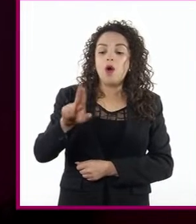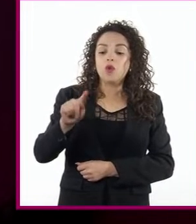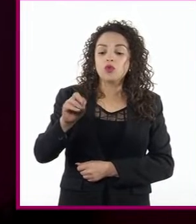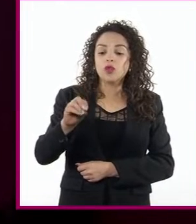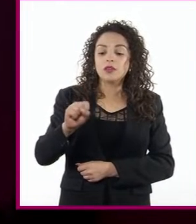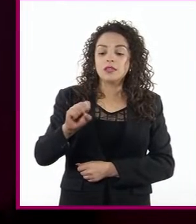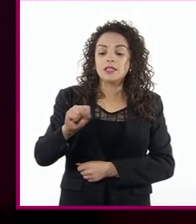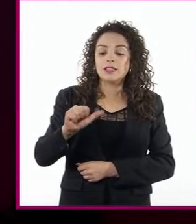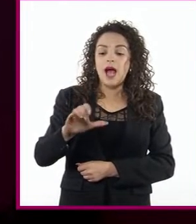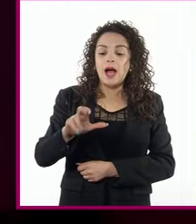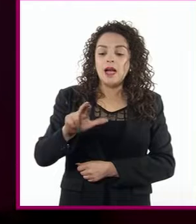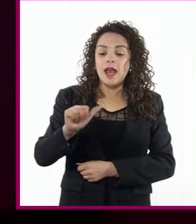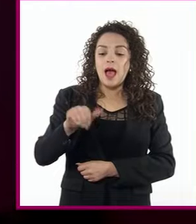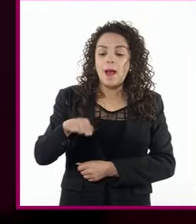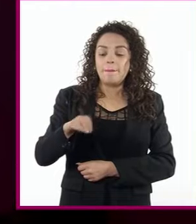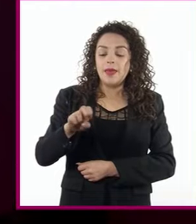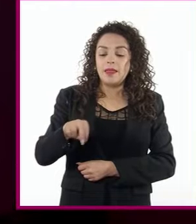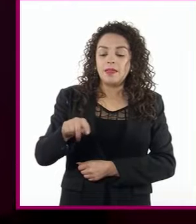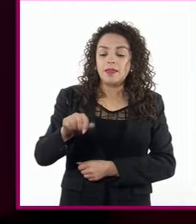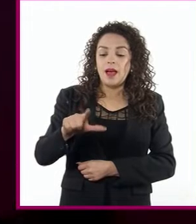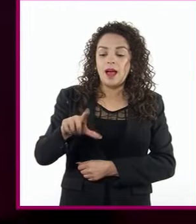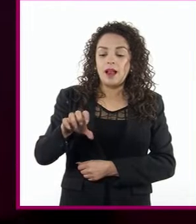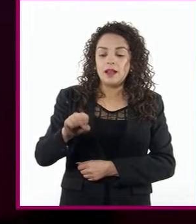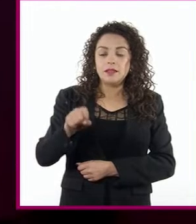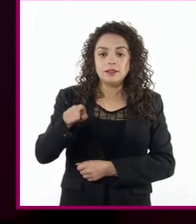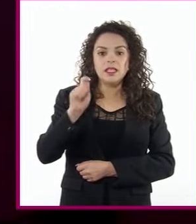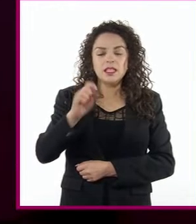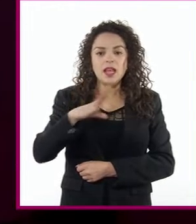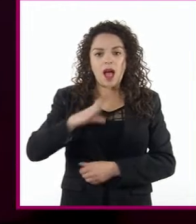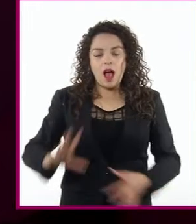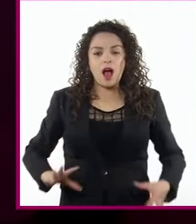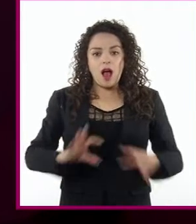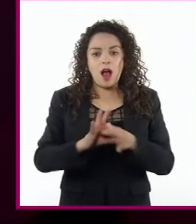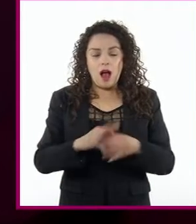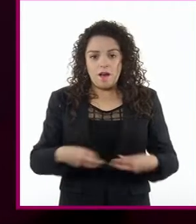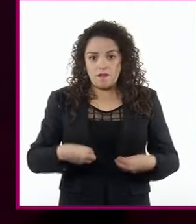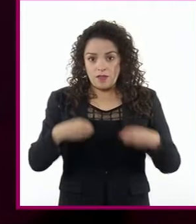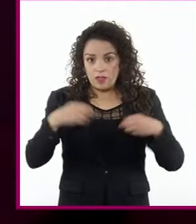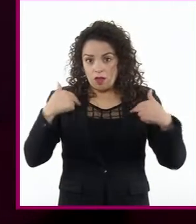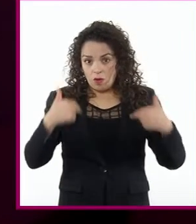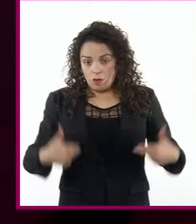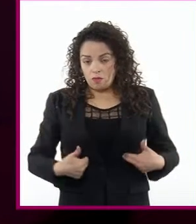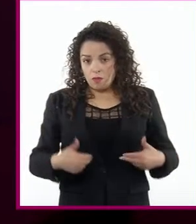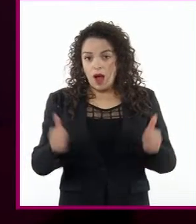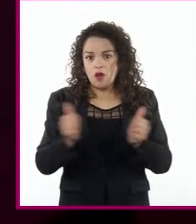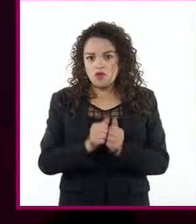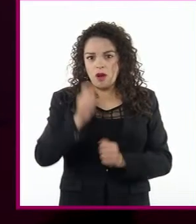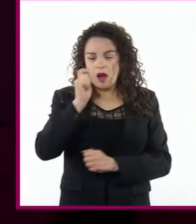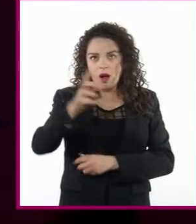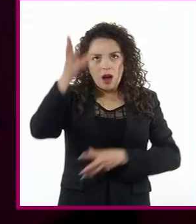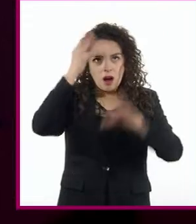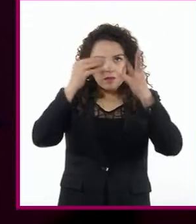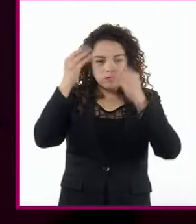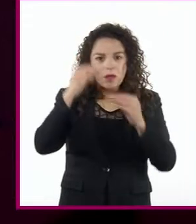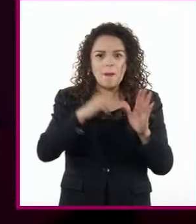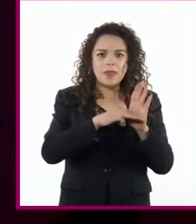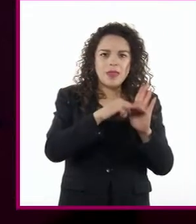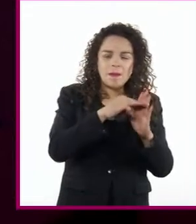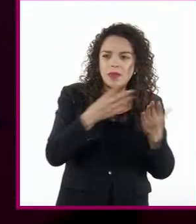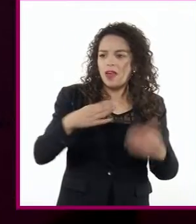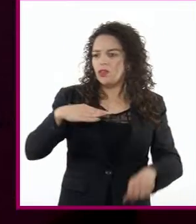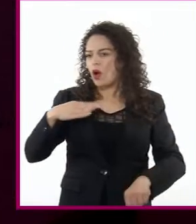las que se representaban situaciones que vinculan la vida humana con enseñanzas, mandamientos,